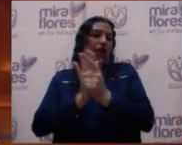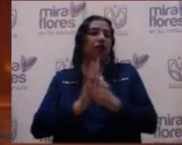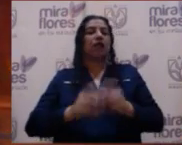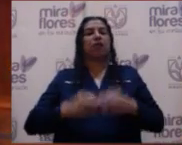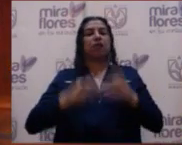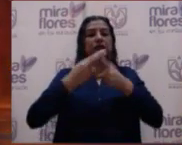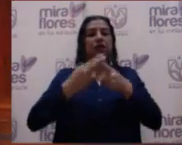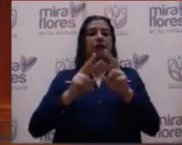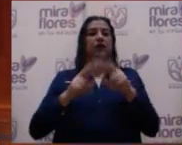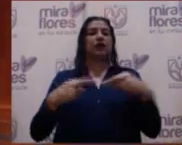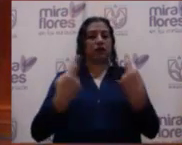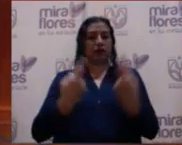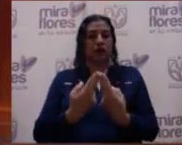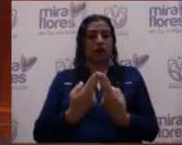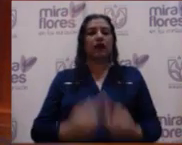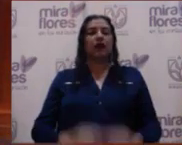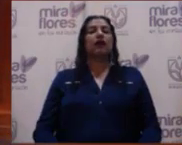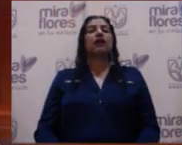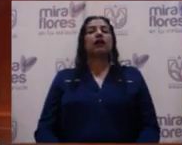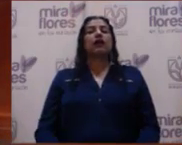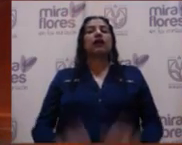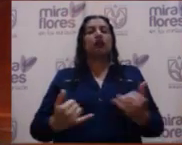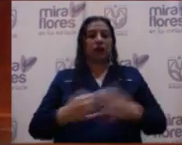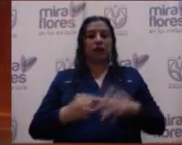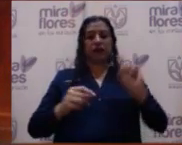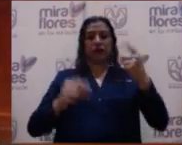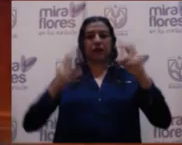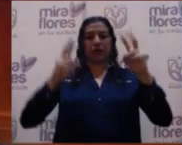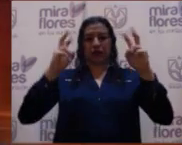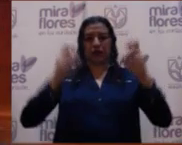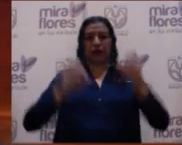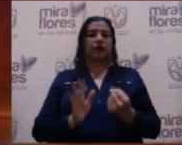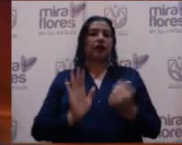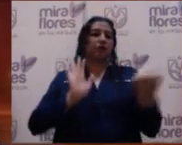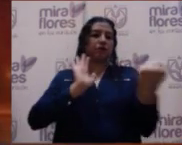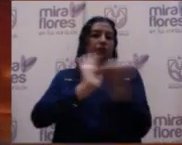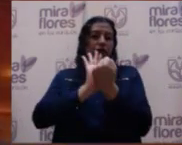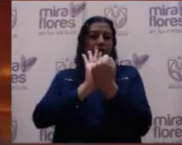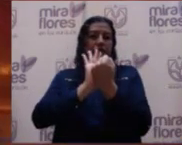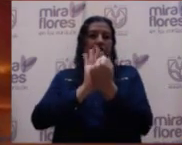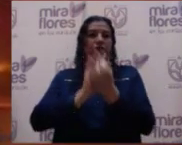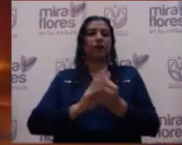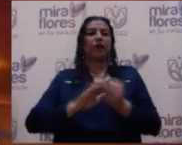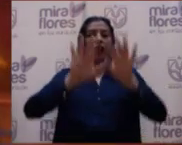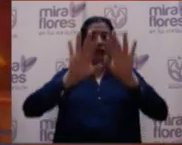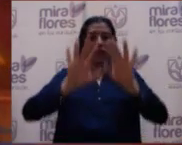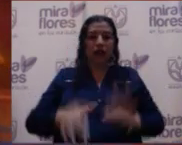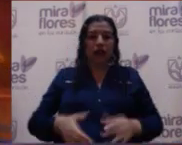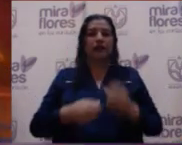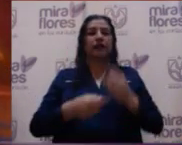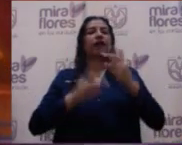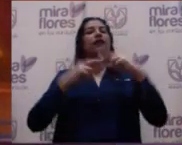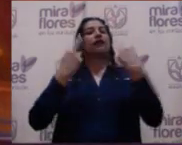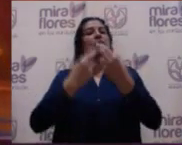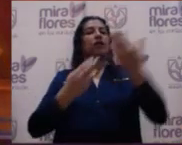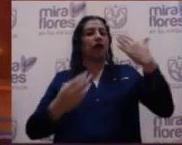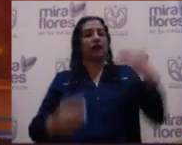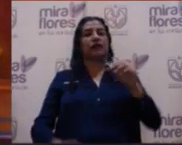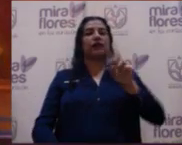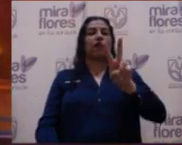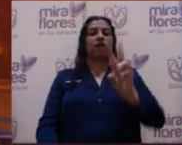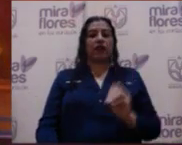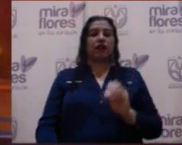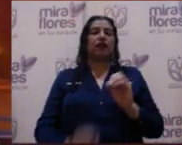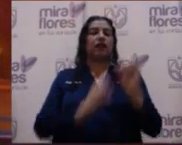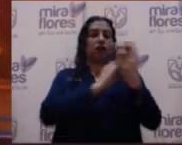instalada la sesión y vamos al primer tema que tenemos, que es la aprobación del acta de la sesión ordinaria de fecha 20